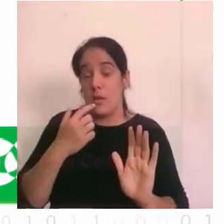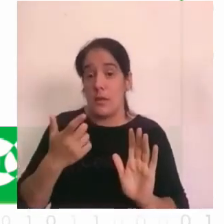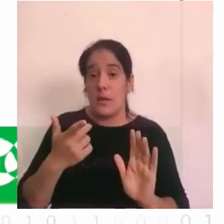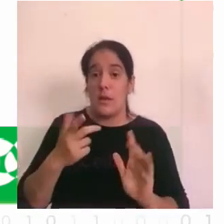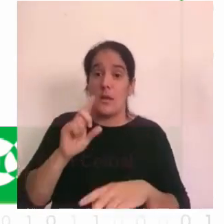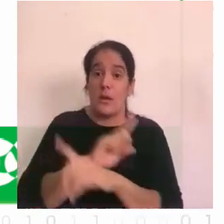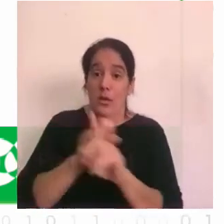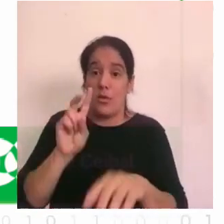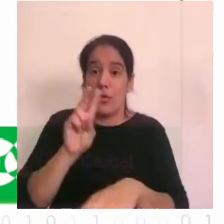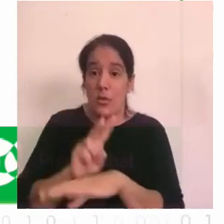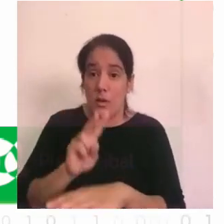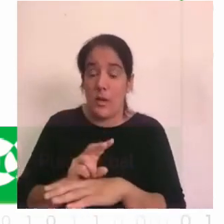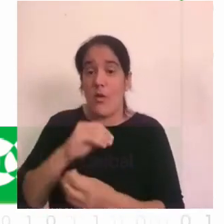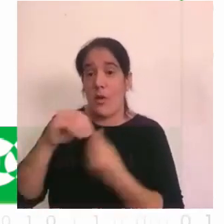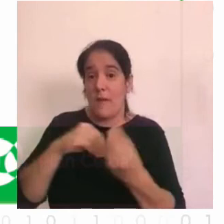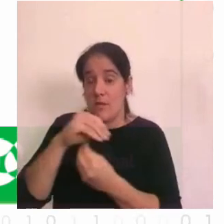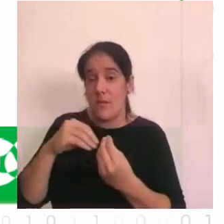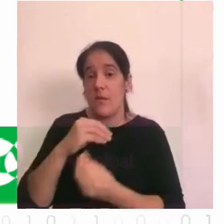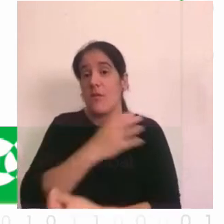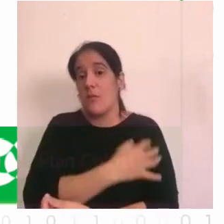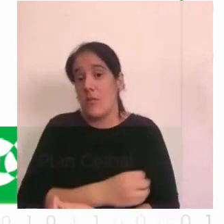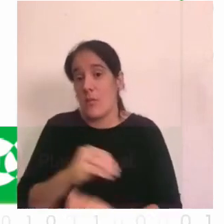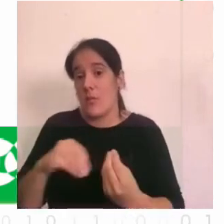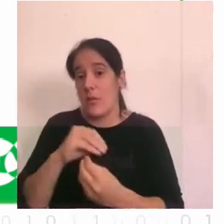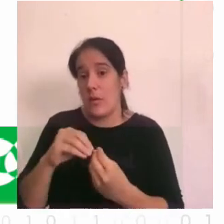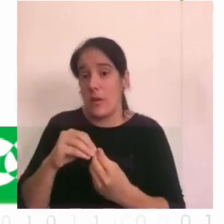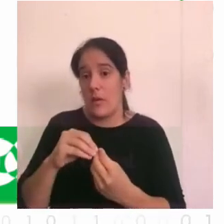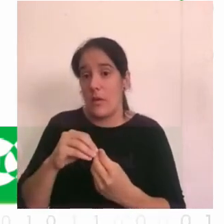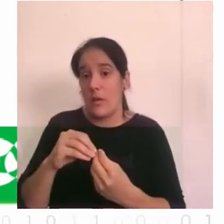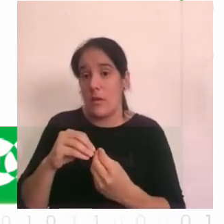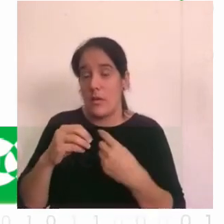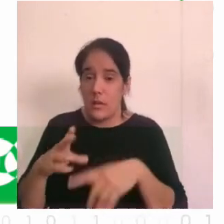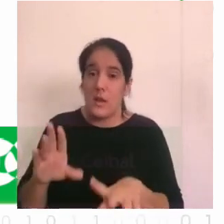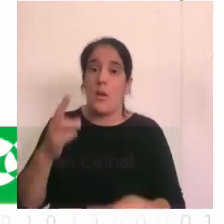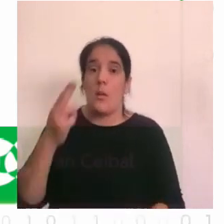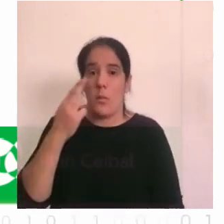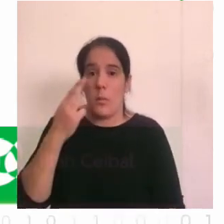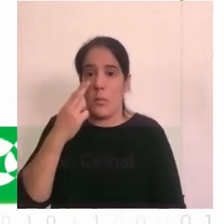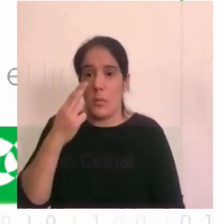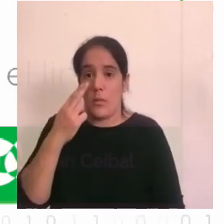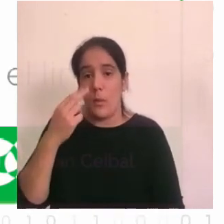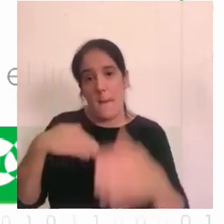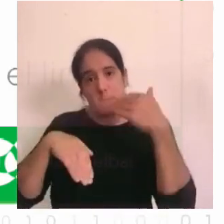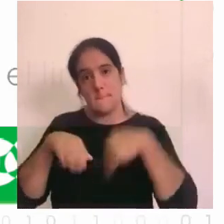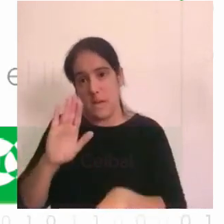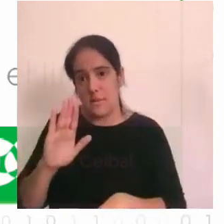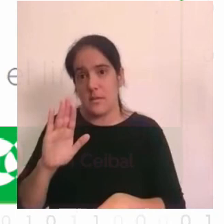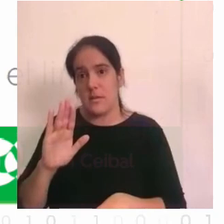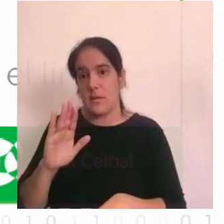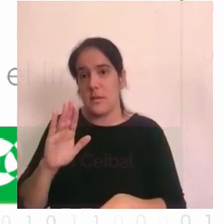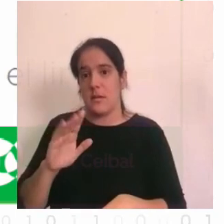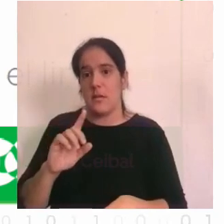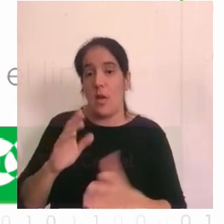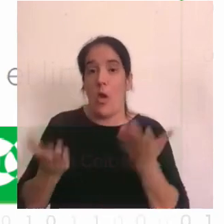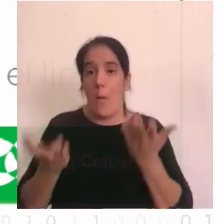hogares con inseguridad alimentaria tienen problemas de conducta bastante más acentuados en comparación con los otros niños.